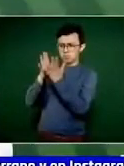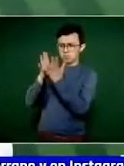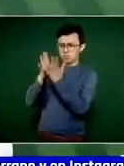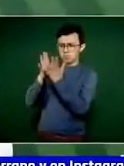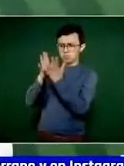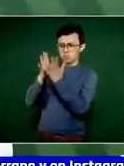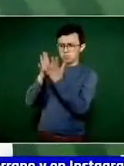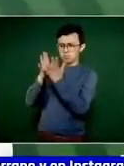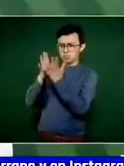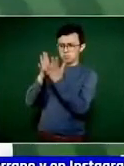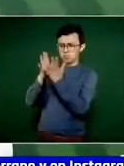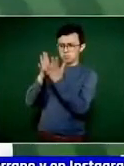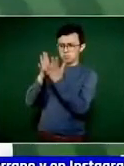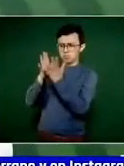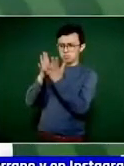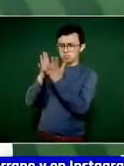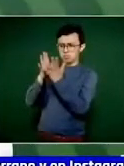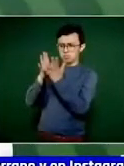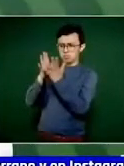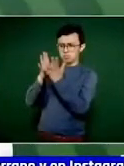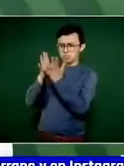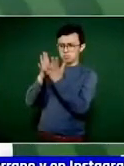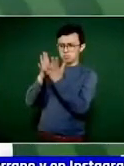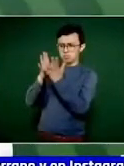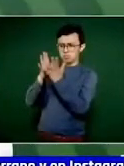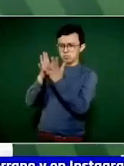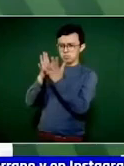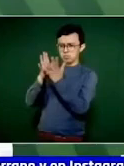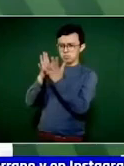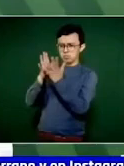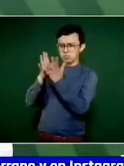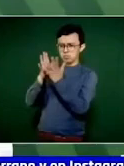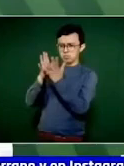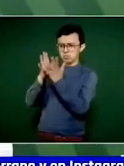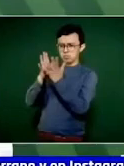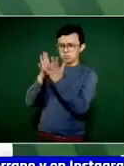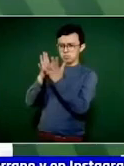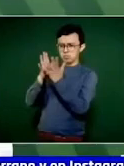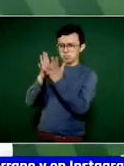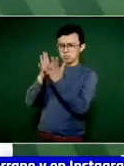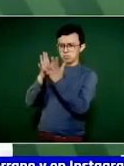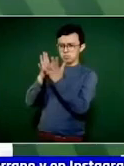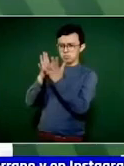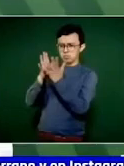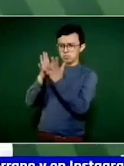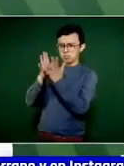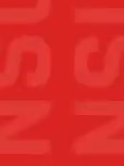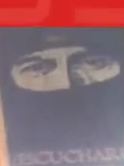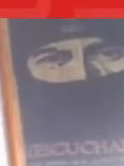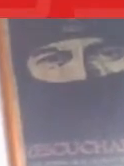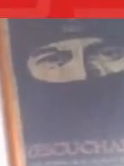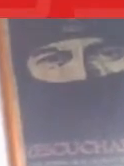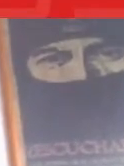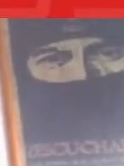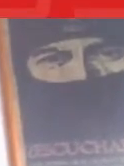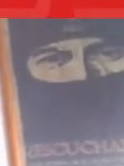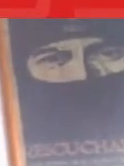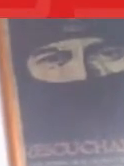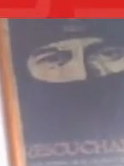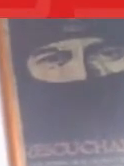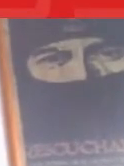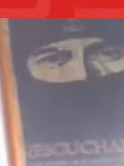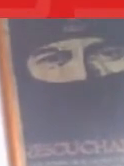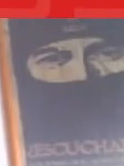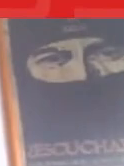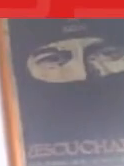de los líderes de estos partidos. Me llamó la atención que todavía no menciona Movimiento Ciudadano el presidente